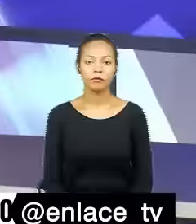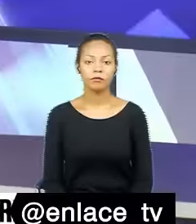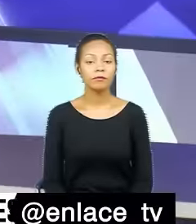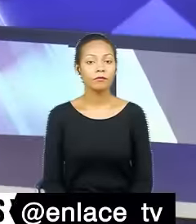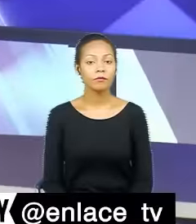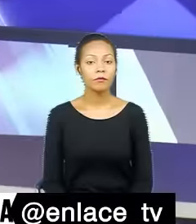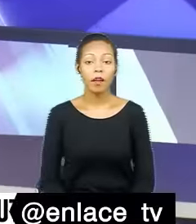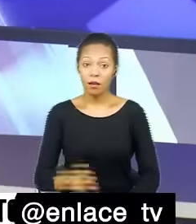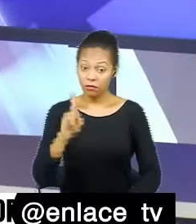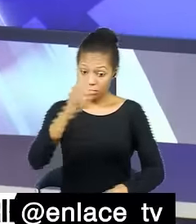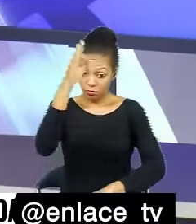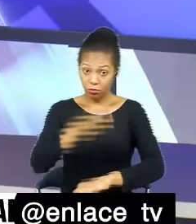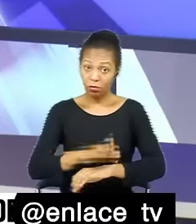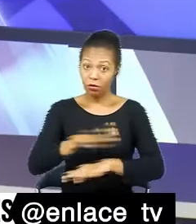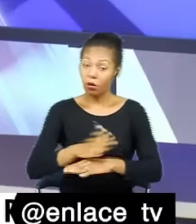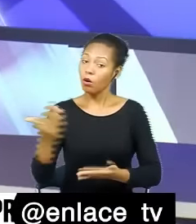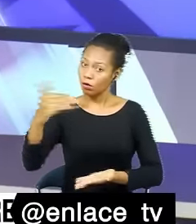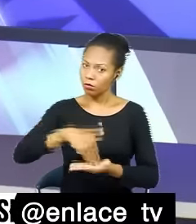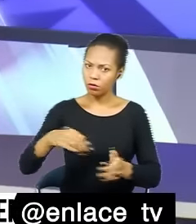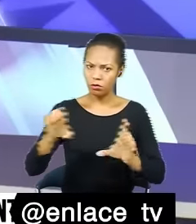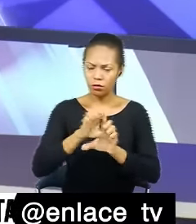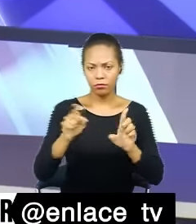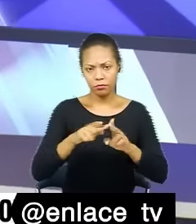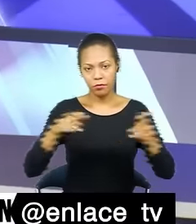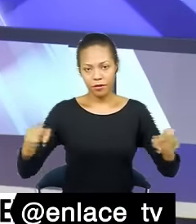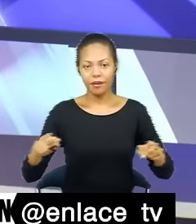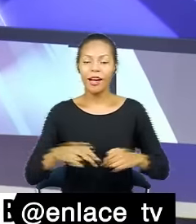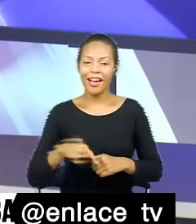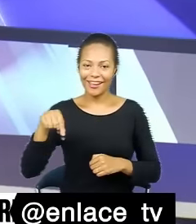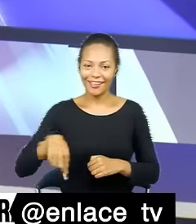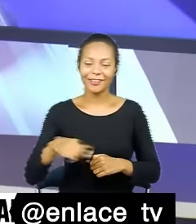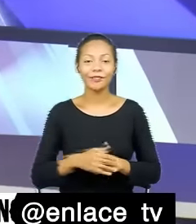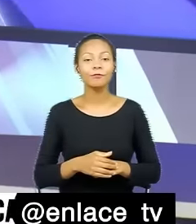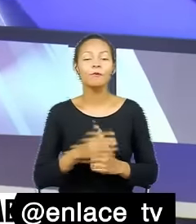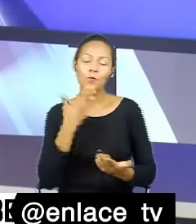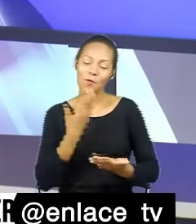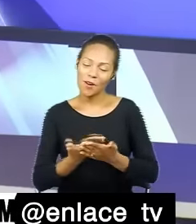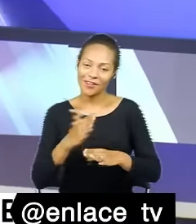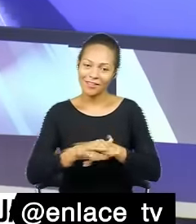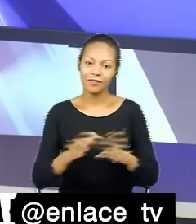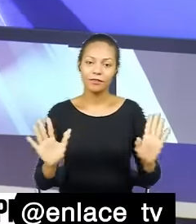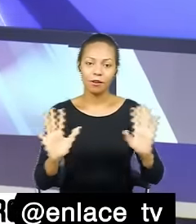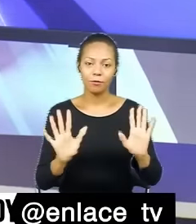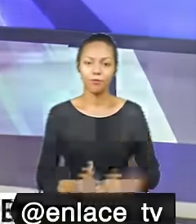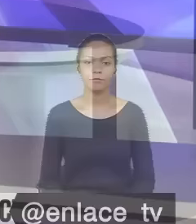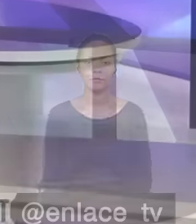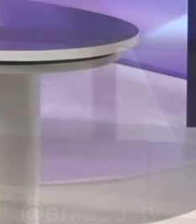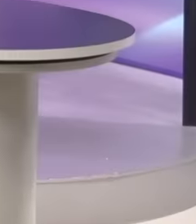vemos a las 6 en punto de la tarde con más de lo que usted quiere ver en Enlace Noticias. Feliz tarde para todos.